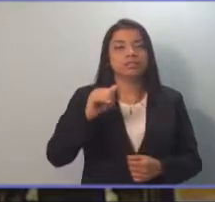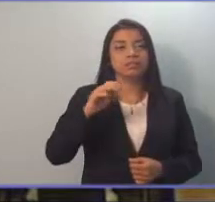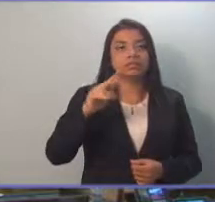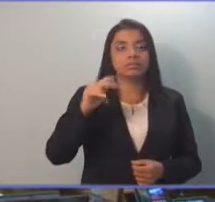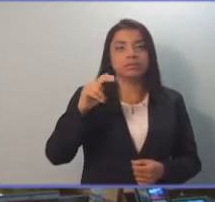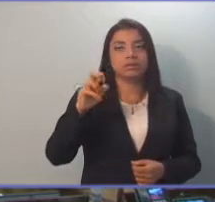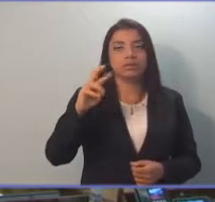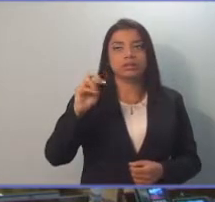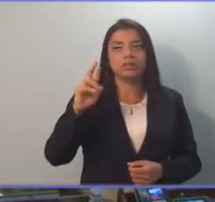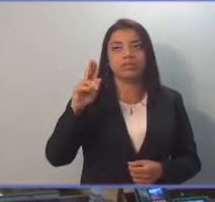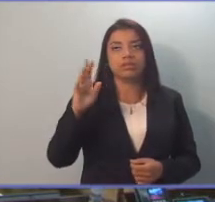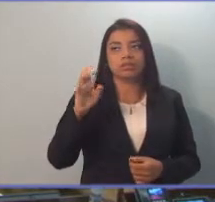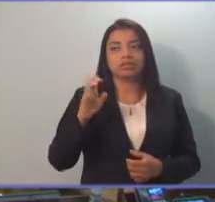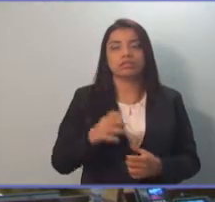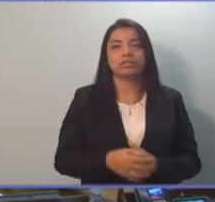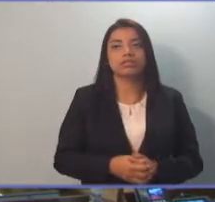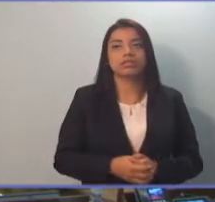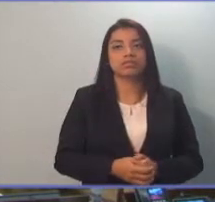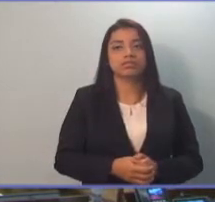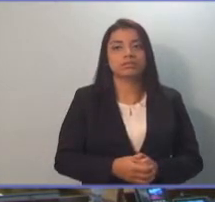Landaverde.